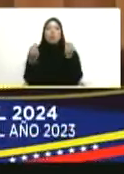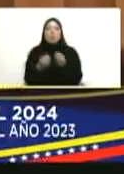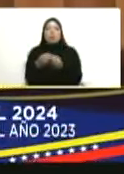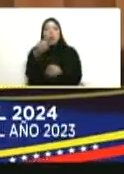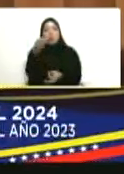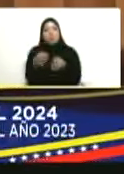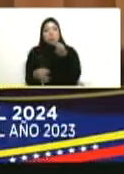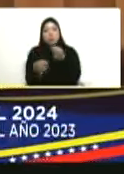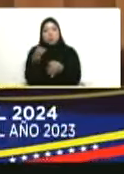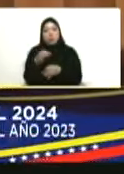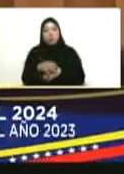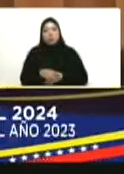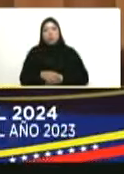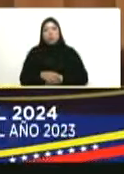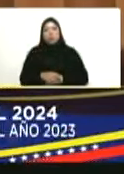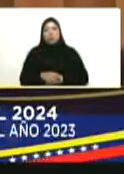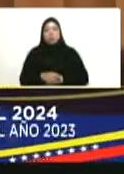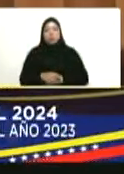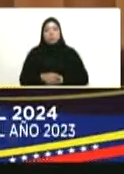Supremo de Justicia.